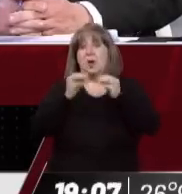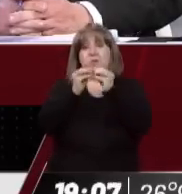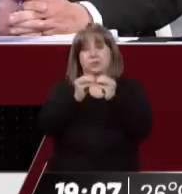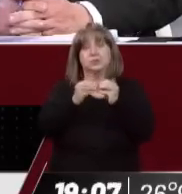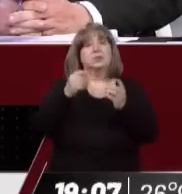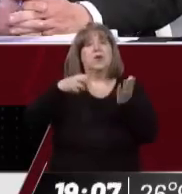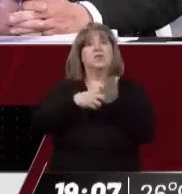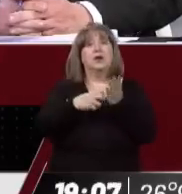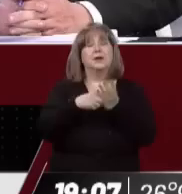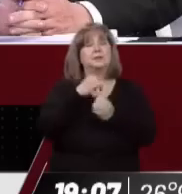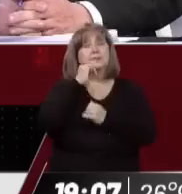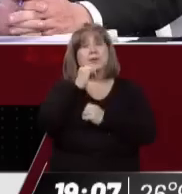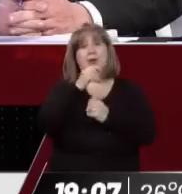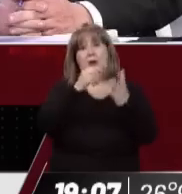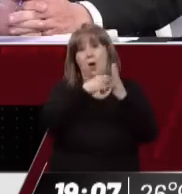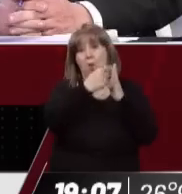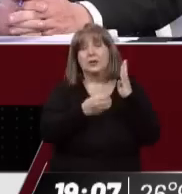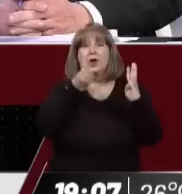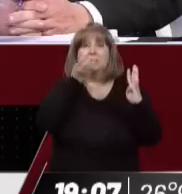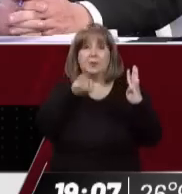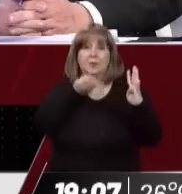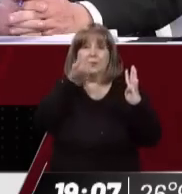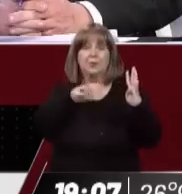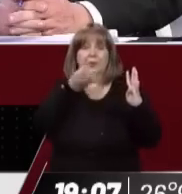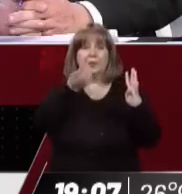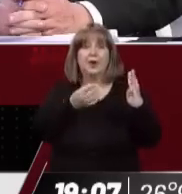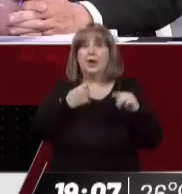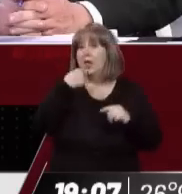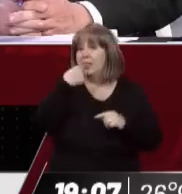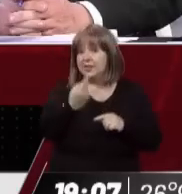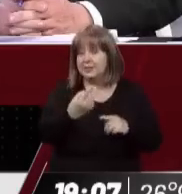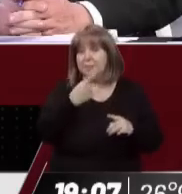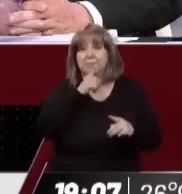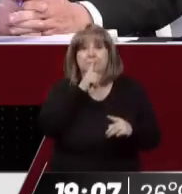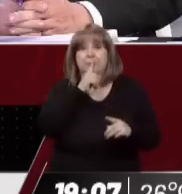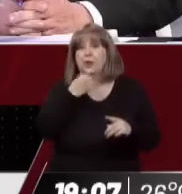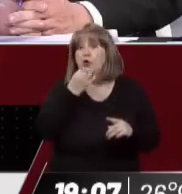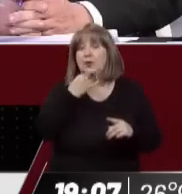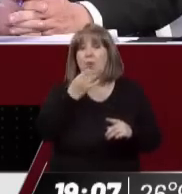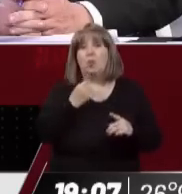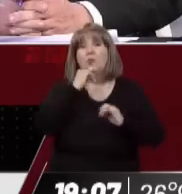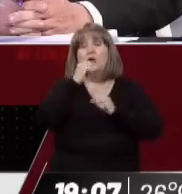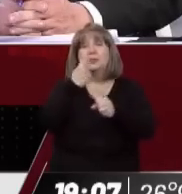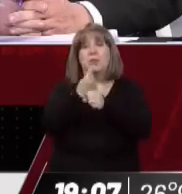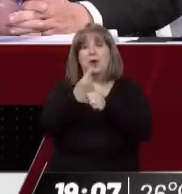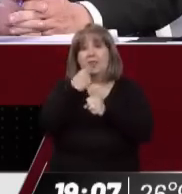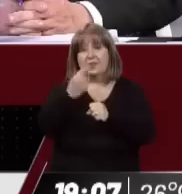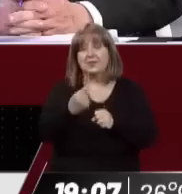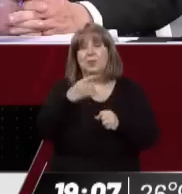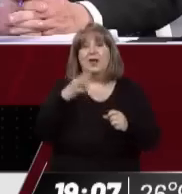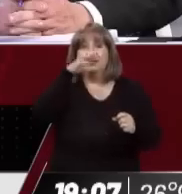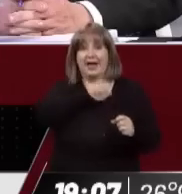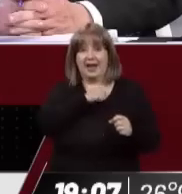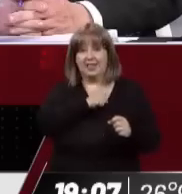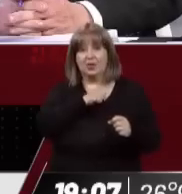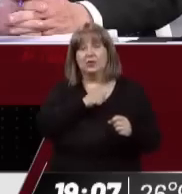dieron a conocer en sus testimonios porque está bajo secreto de sumario también uno de los amigos que dio testimonio fue mario se acuerdan que